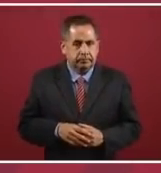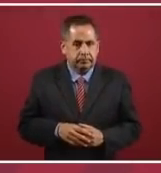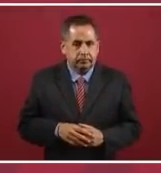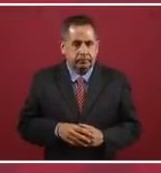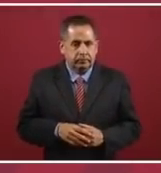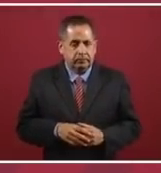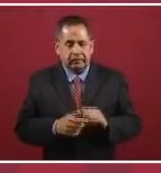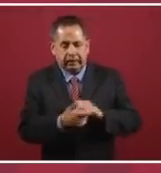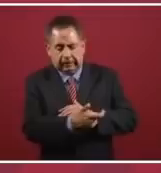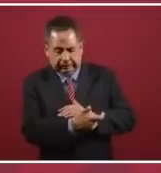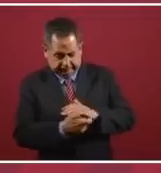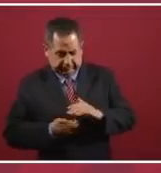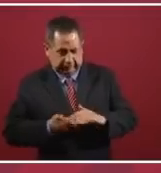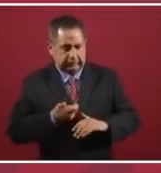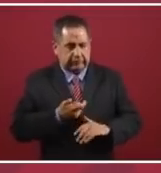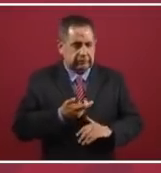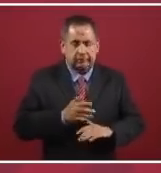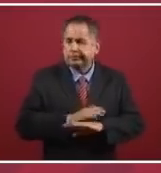sobornos